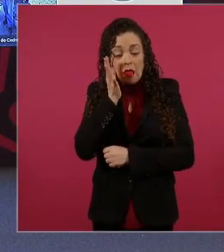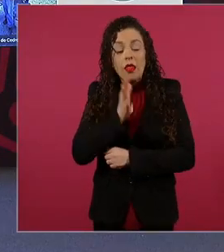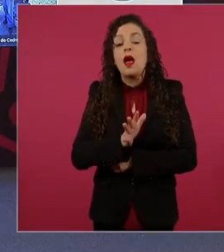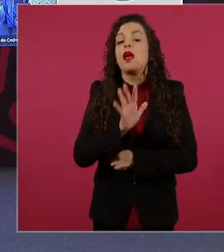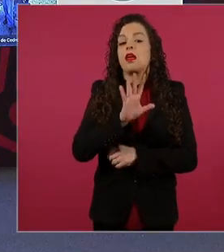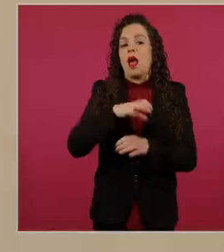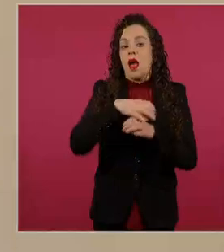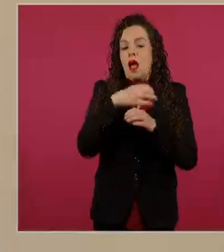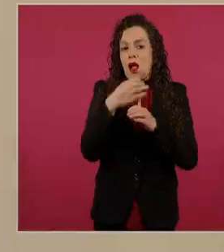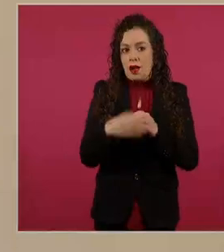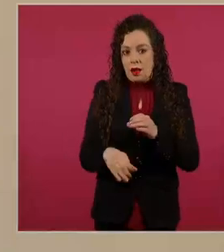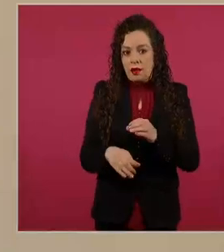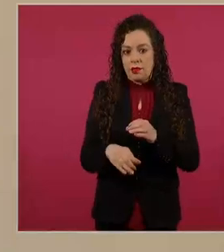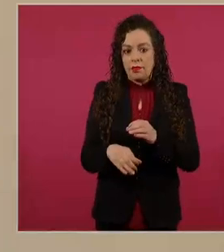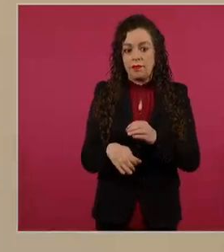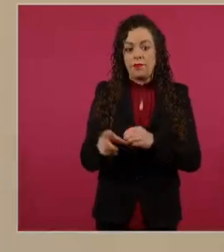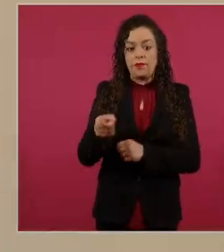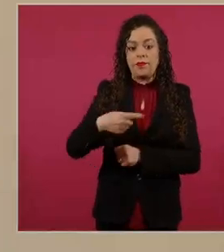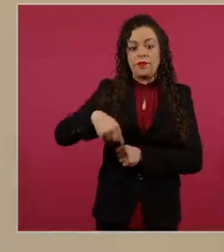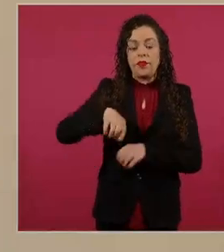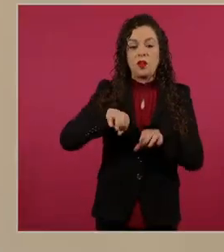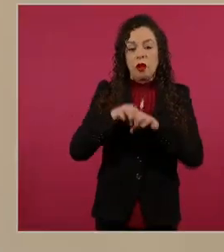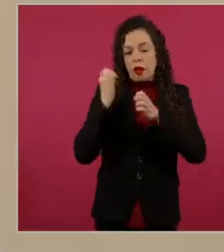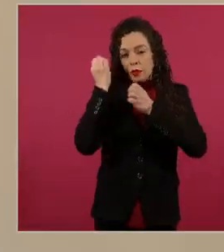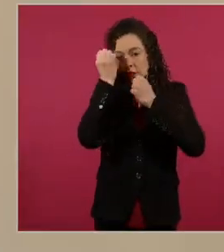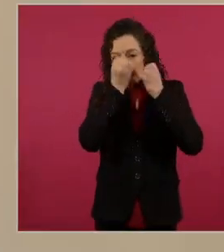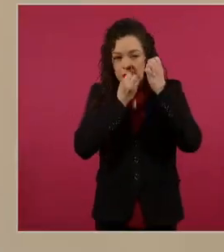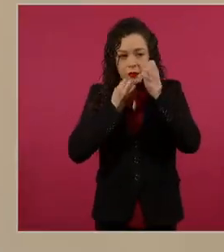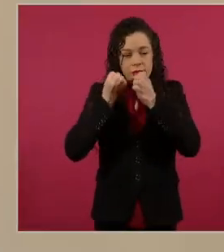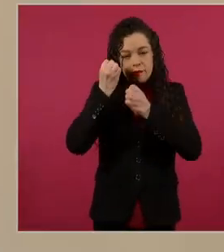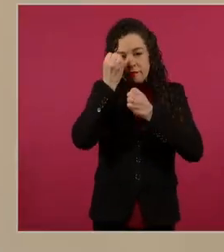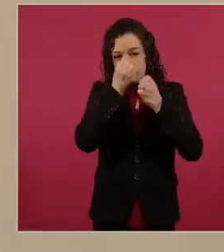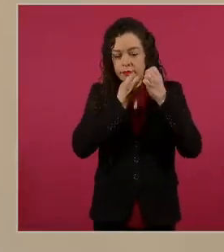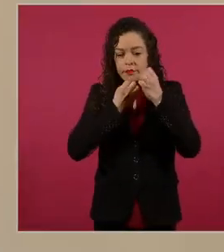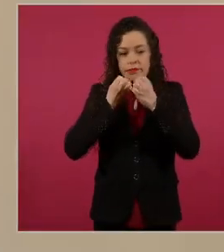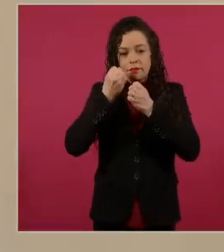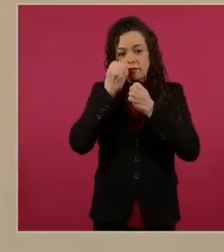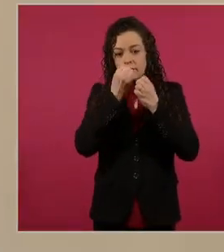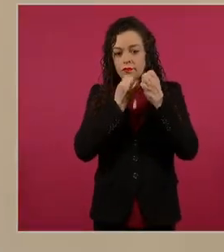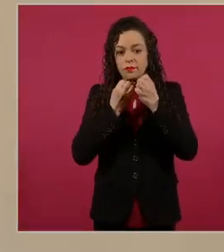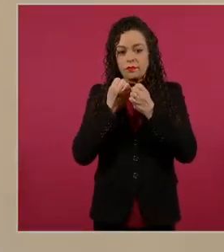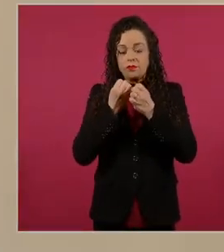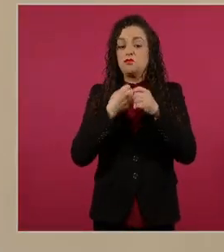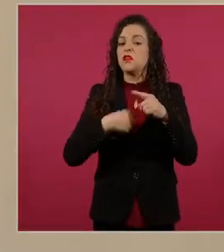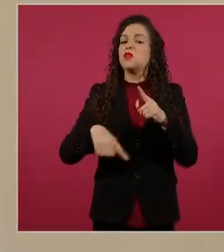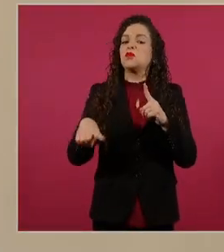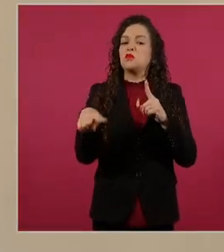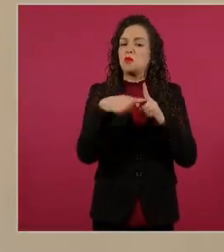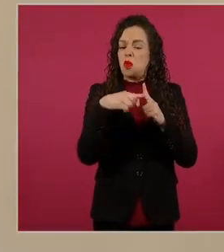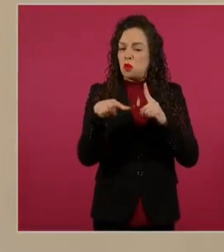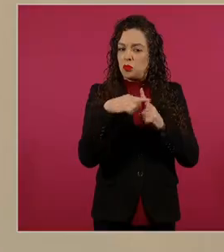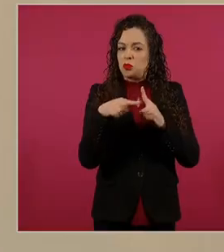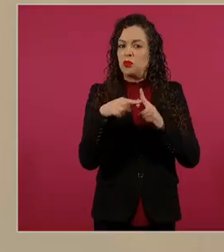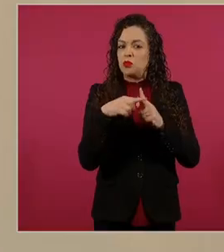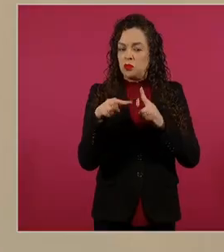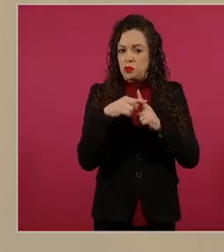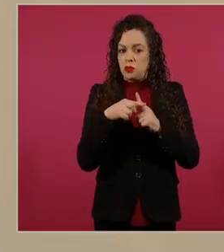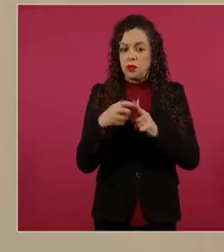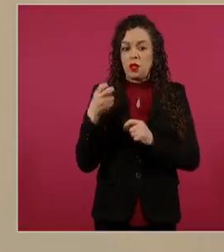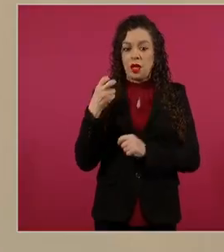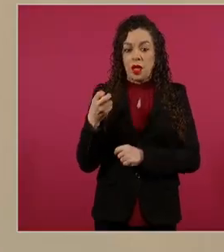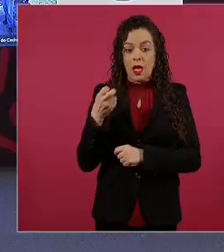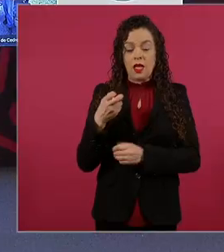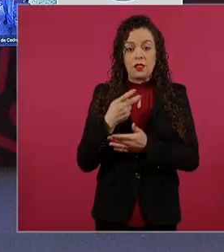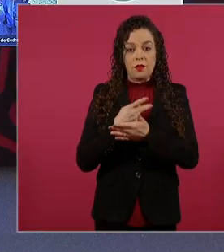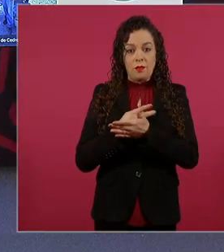comunitarias de evaluación del programa y ha sido muy, muy positivo. Y a través del programa de vivienda social